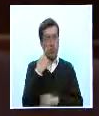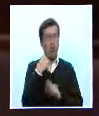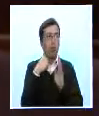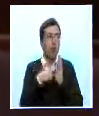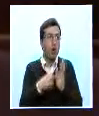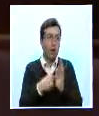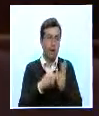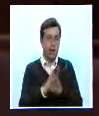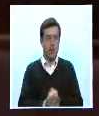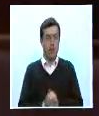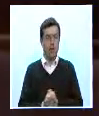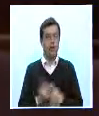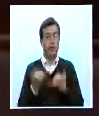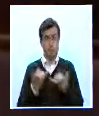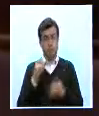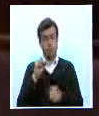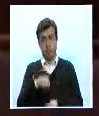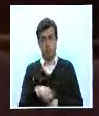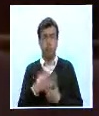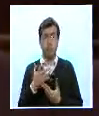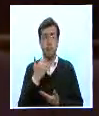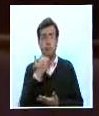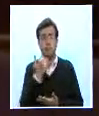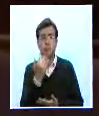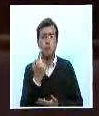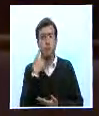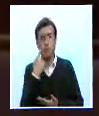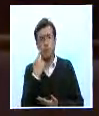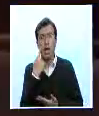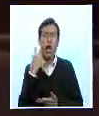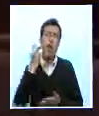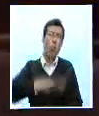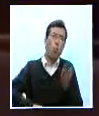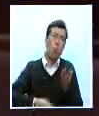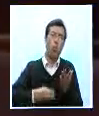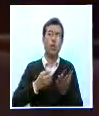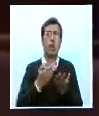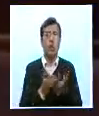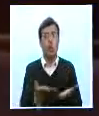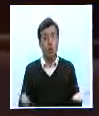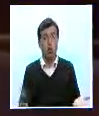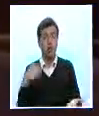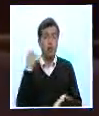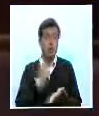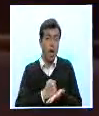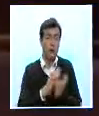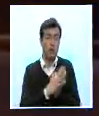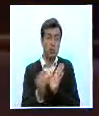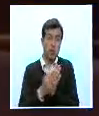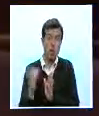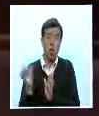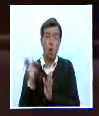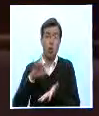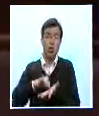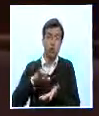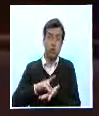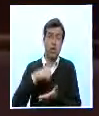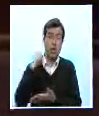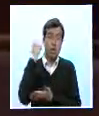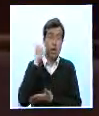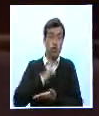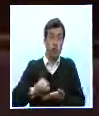podríamos este momento encontrar una salida estableciendo una contravención de falsificación de marcas o piratería lesiva contra los